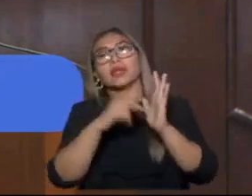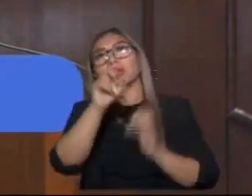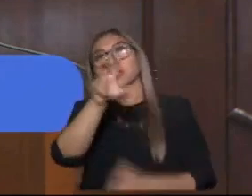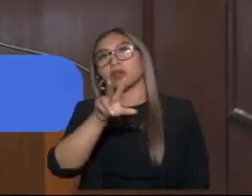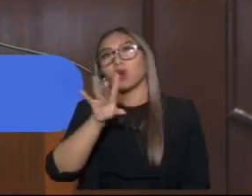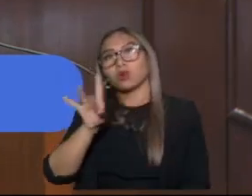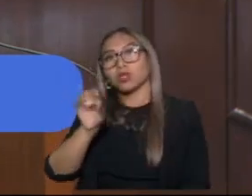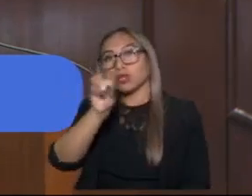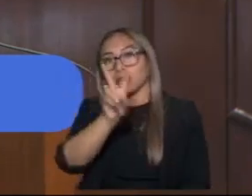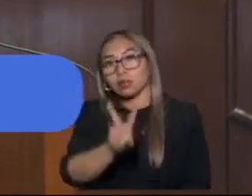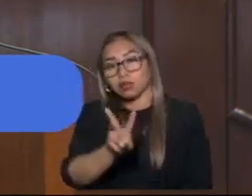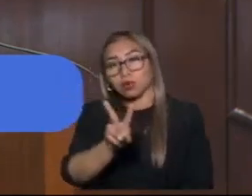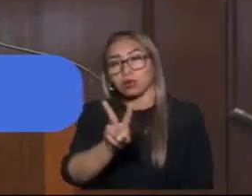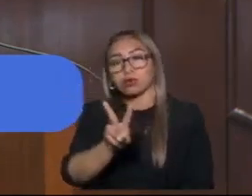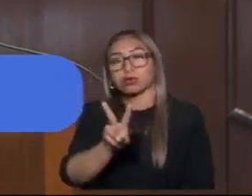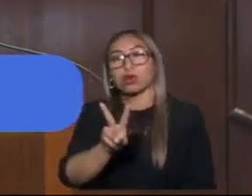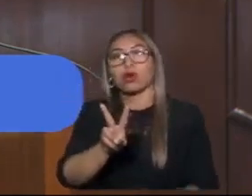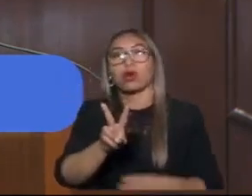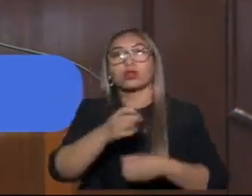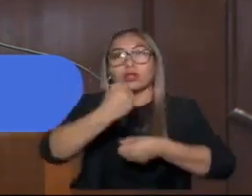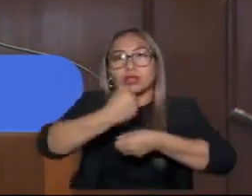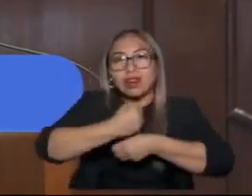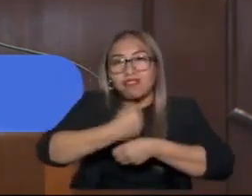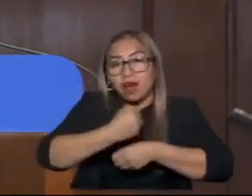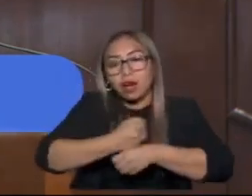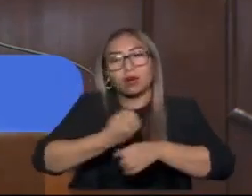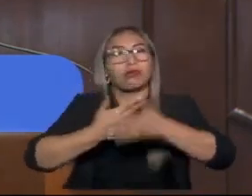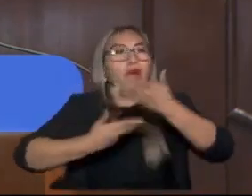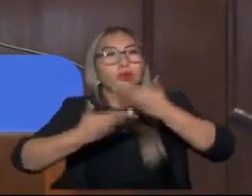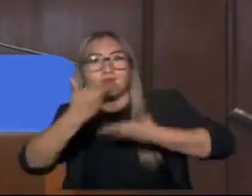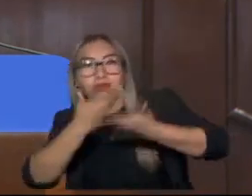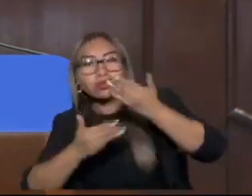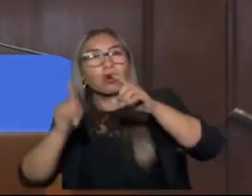1.382 obras de infraestructura mayor